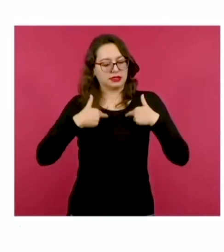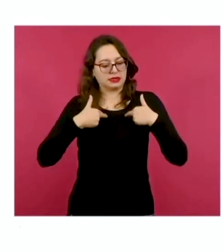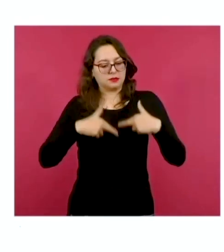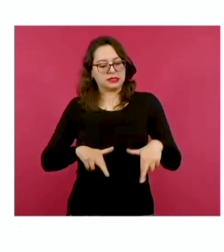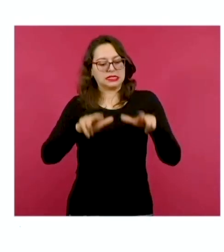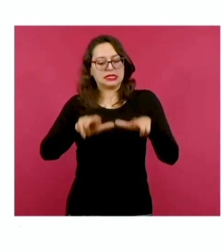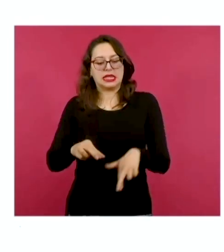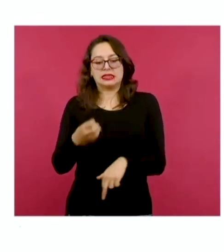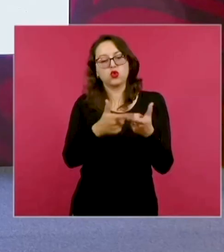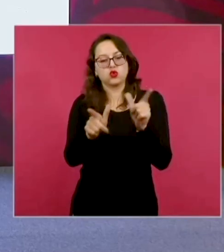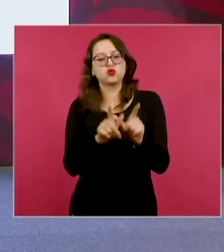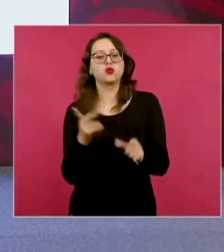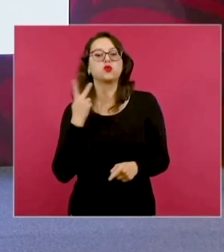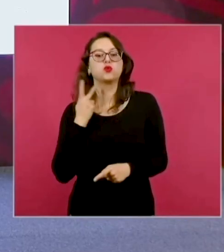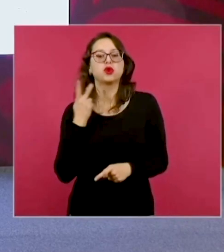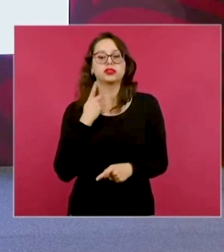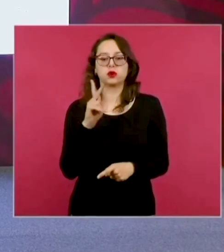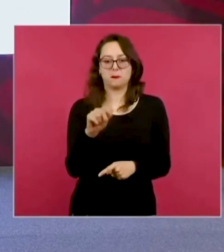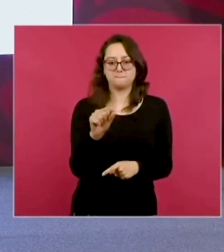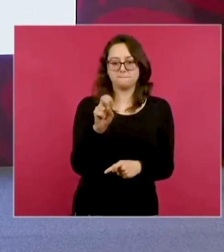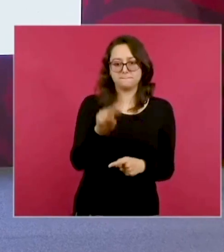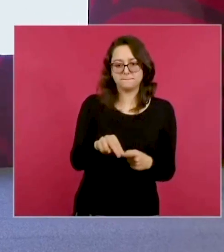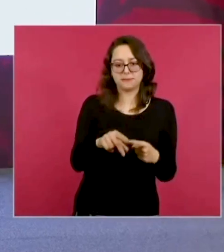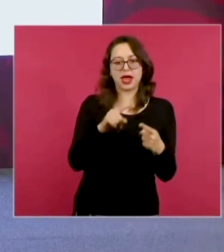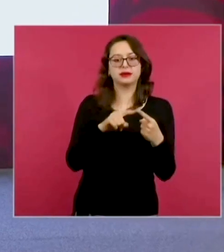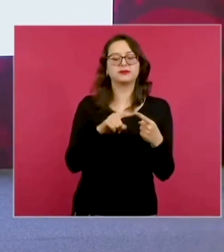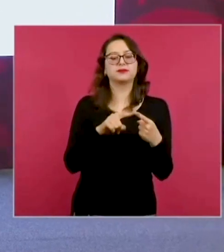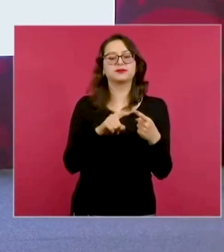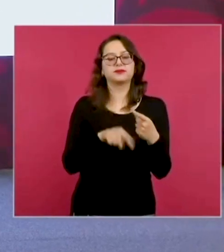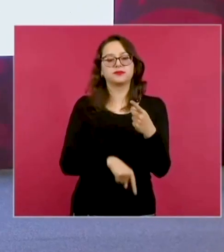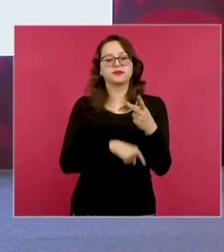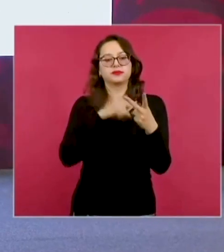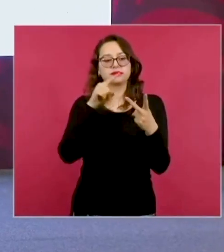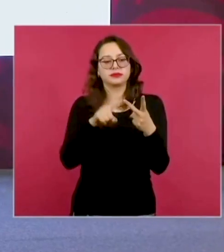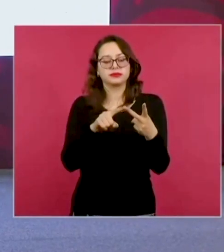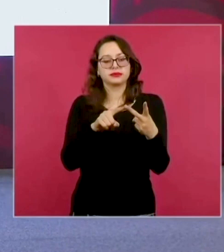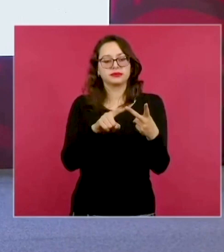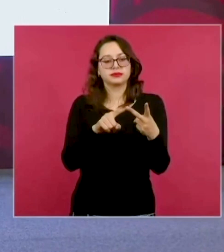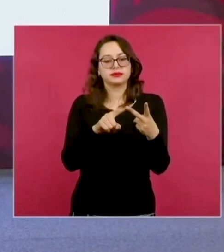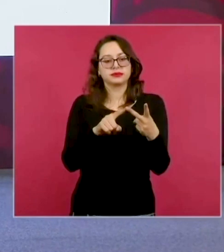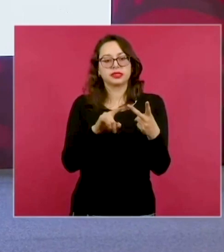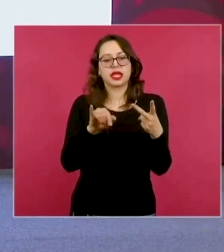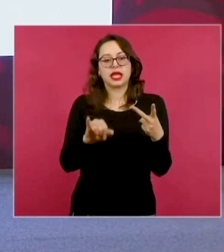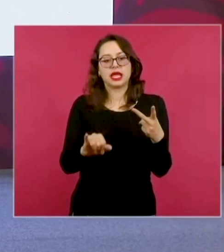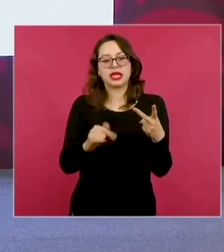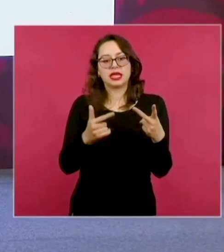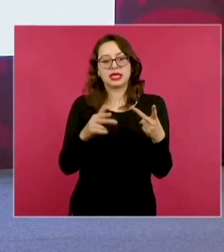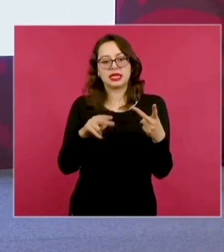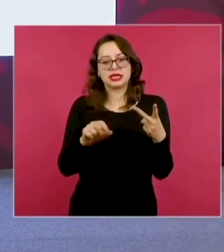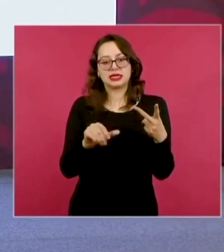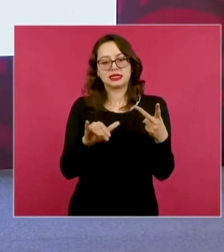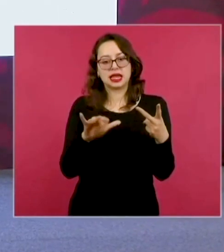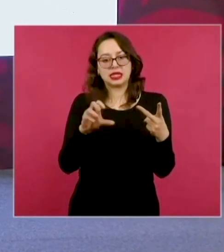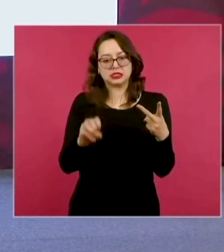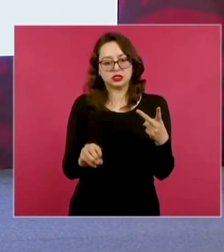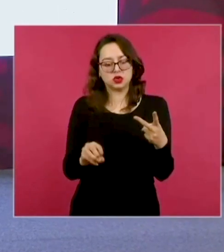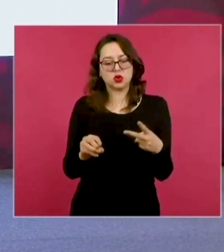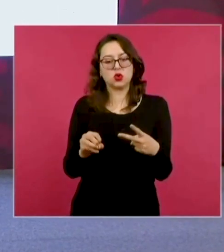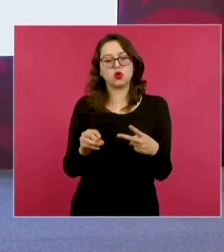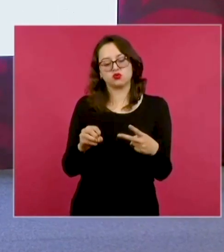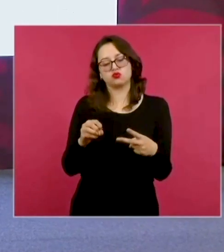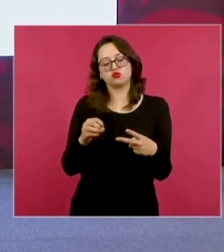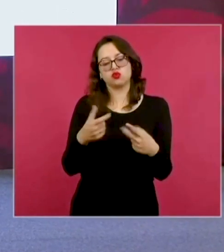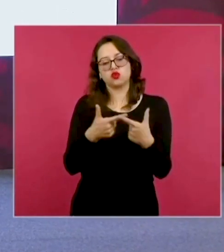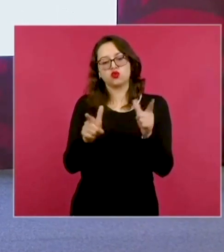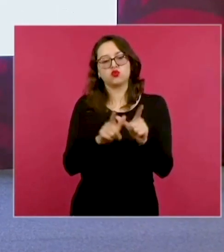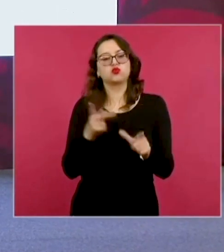los tres poderes puedan transferir estos recursos a la tesorería son los amparos ayer un juez Federal en Chihuahua otorgó una suspensión